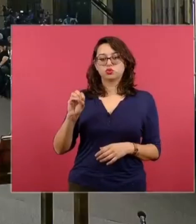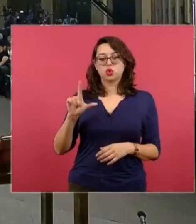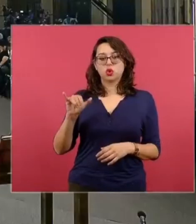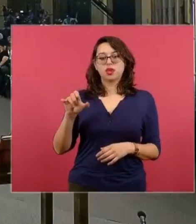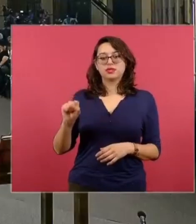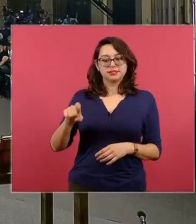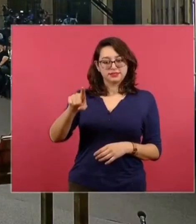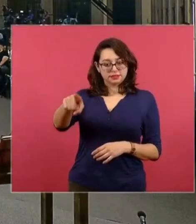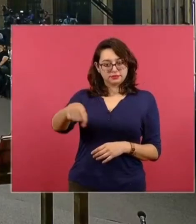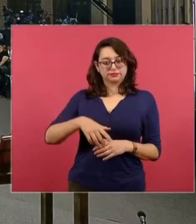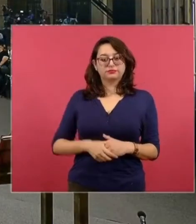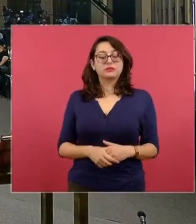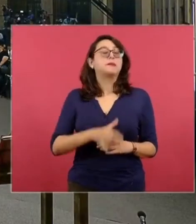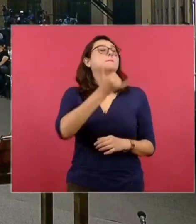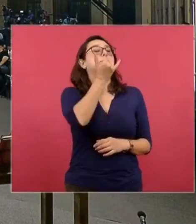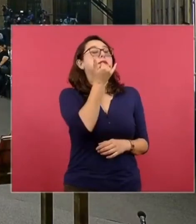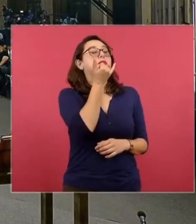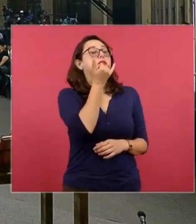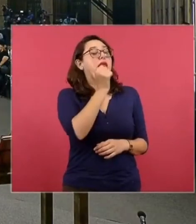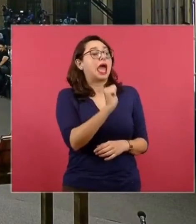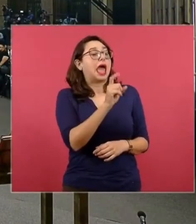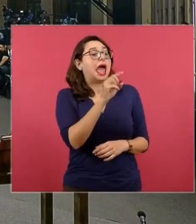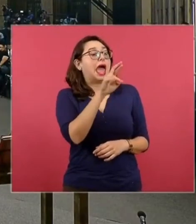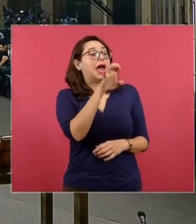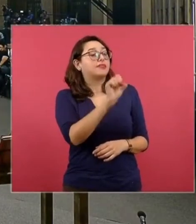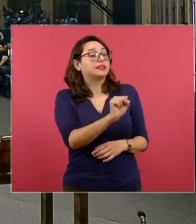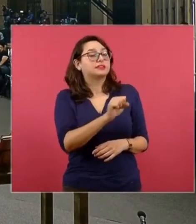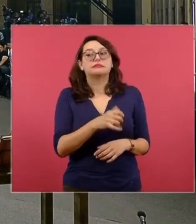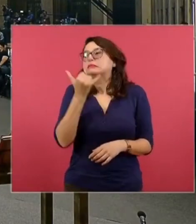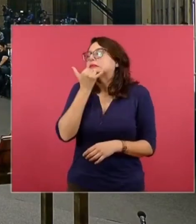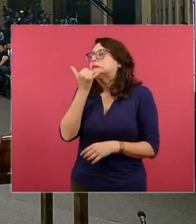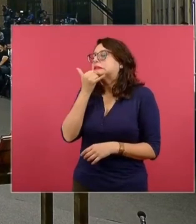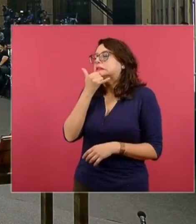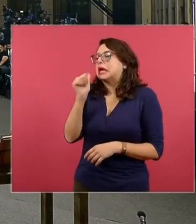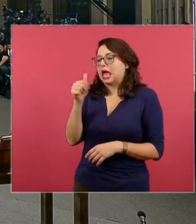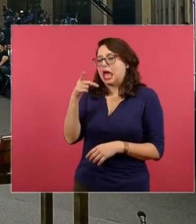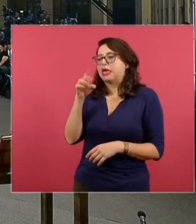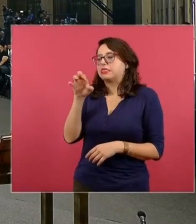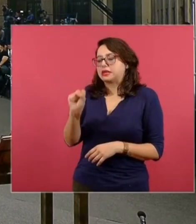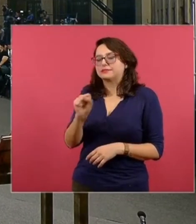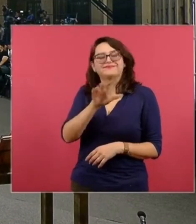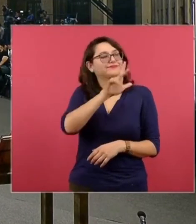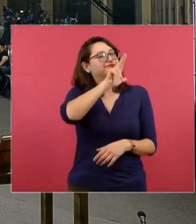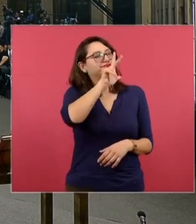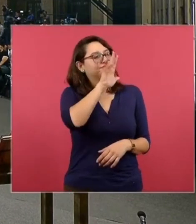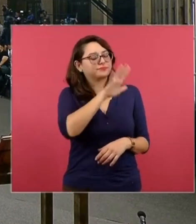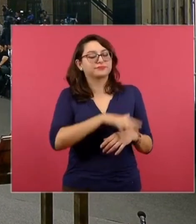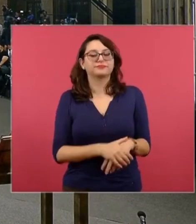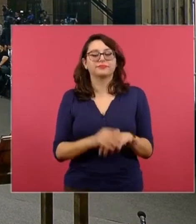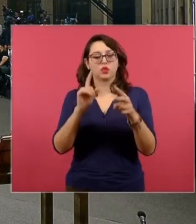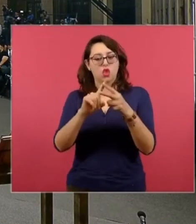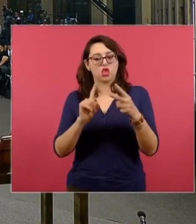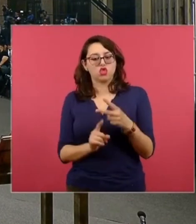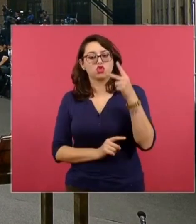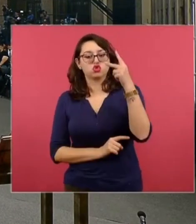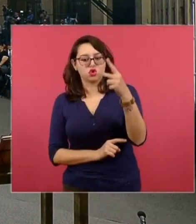Gracias. Andrés Solís de Mega Noticias. No hay problema, secretaria. déjeme plantearle esta inquietud en dos partes, ¿no?